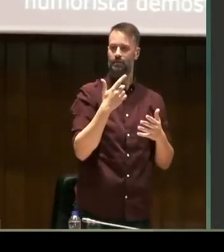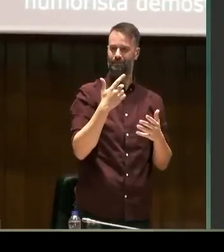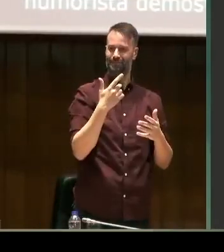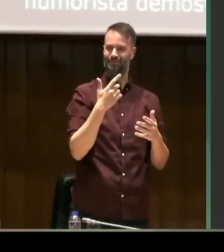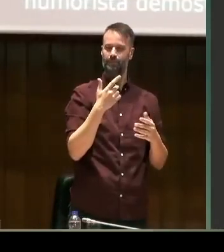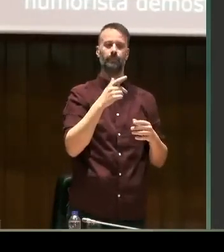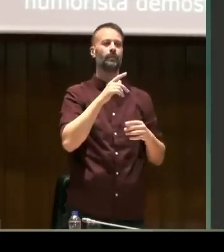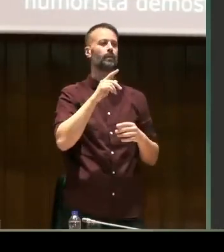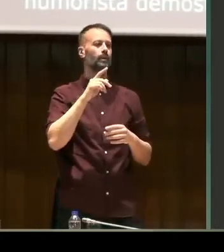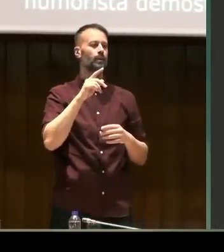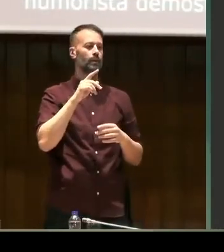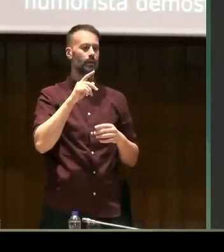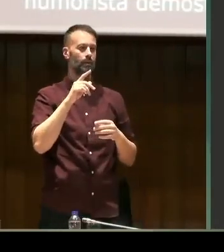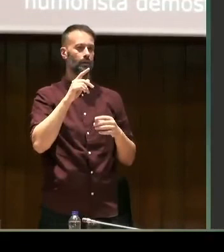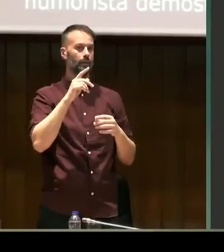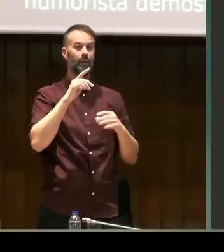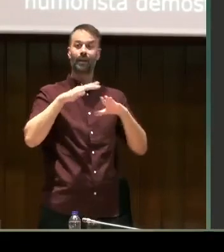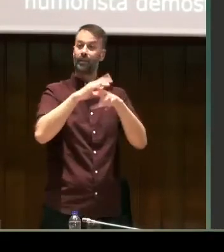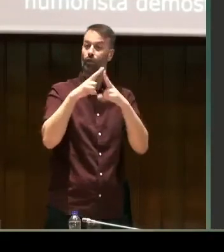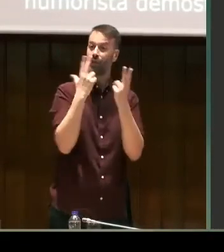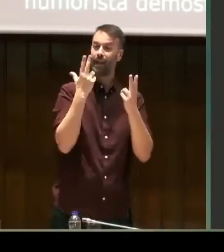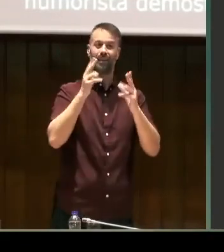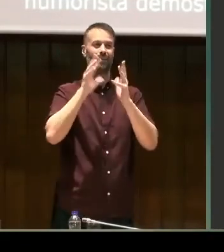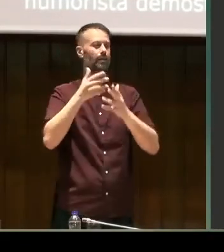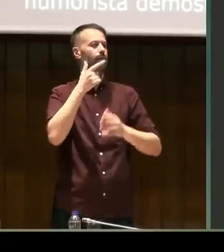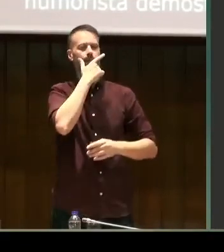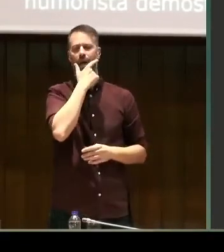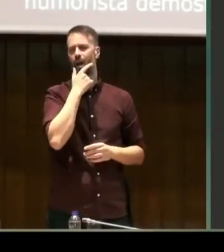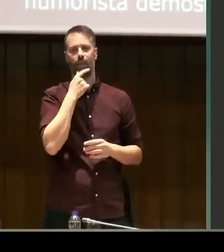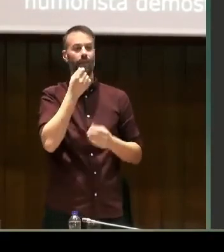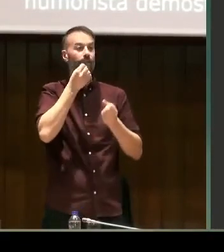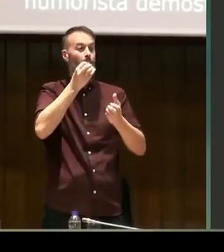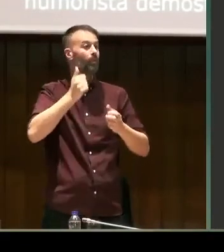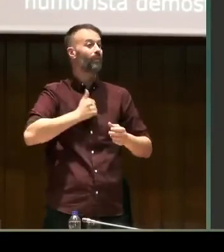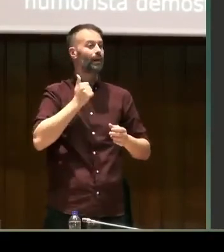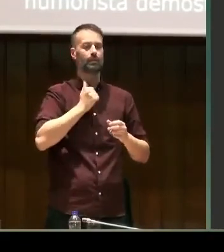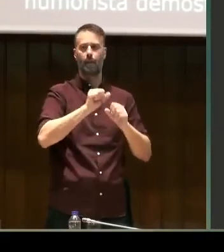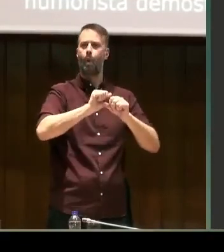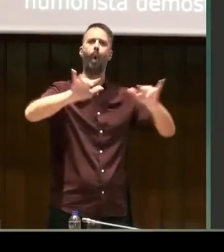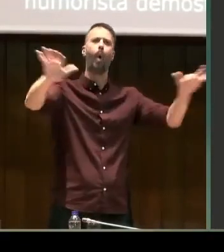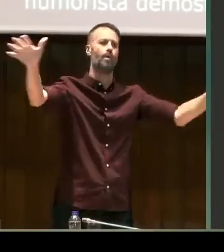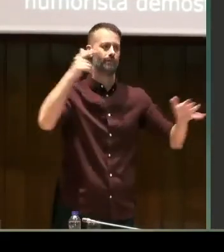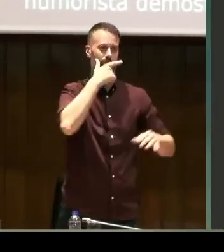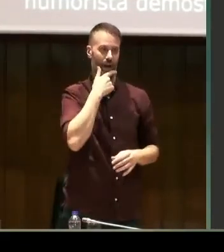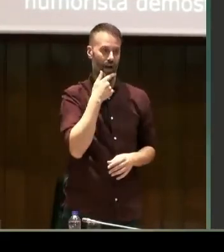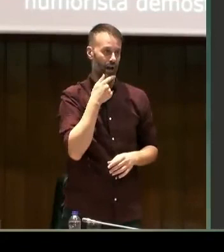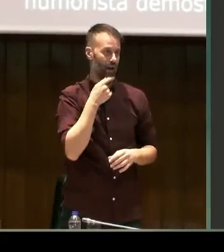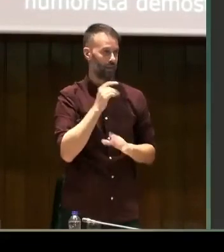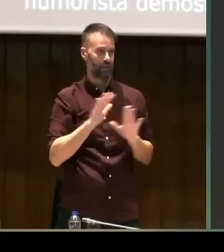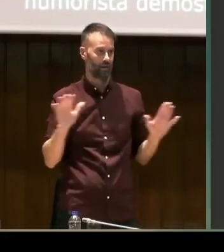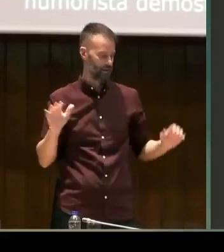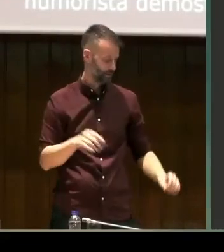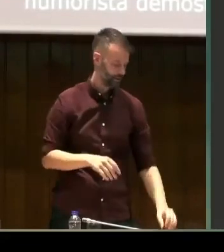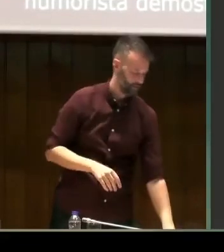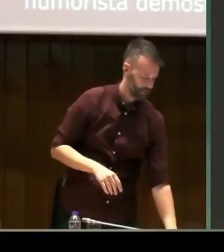nos conducen a compartir noticias sin siquiera haberlas leído. Las redes sociales e Internet nos facilitan